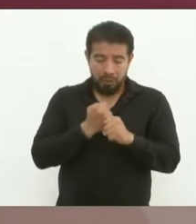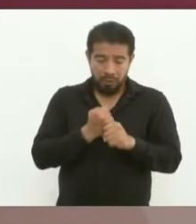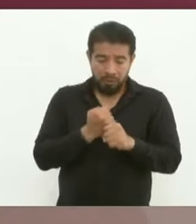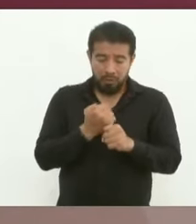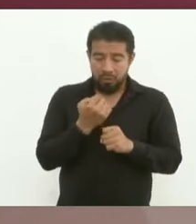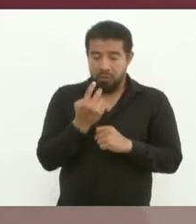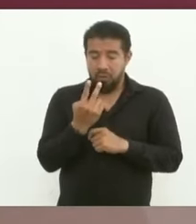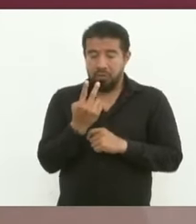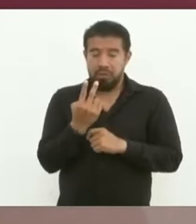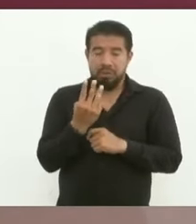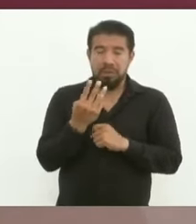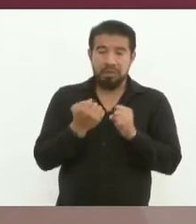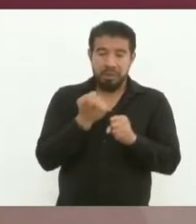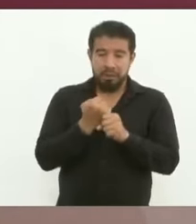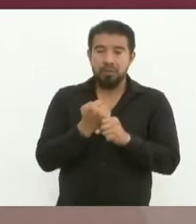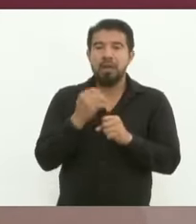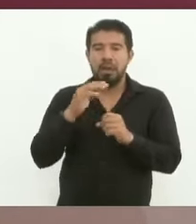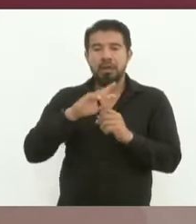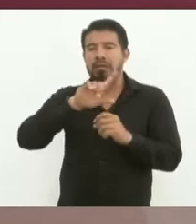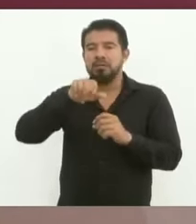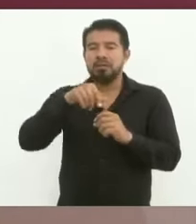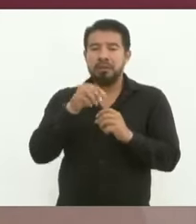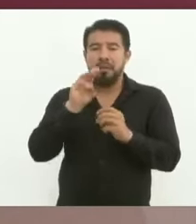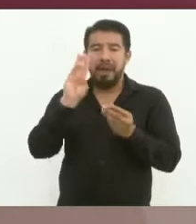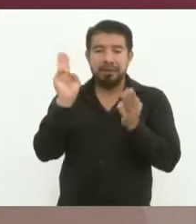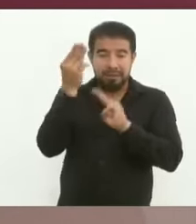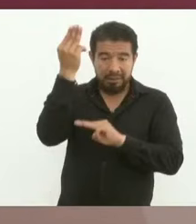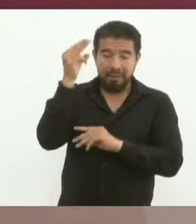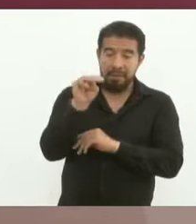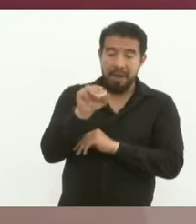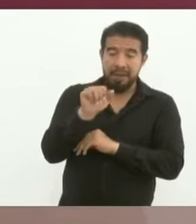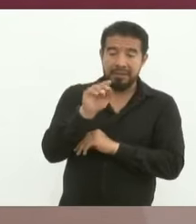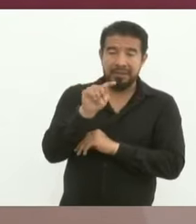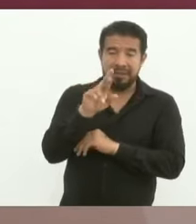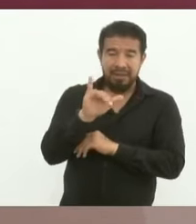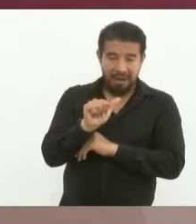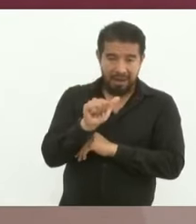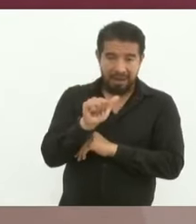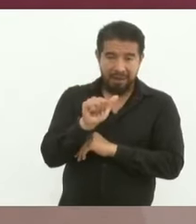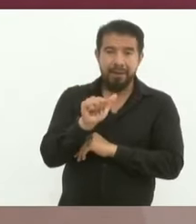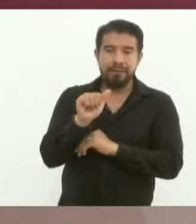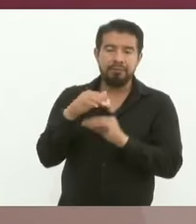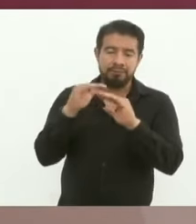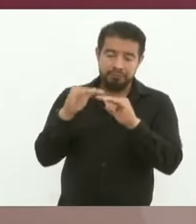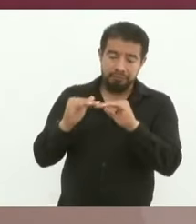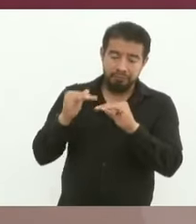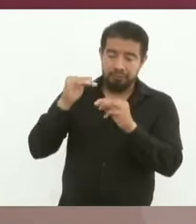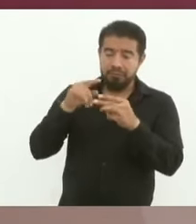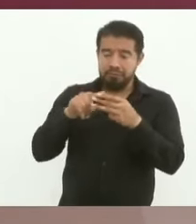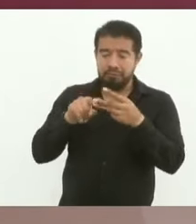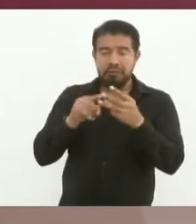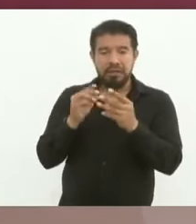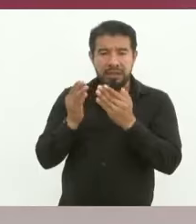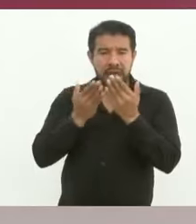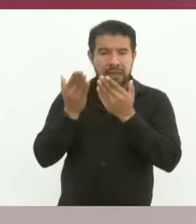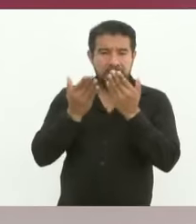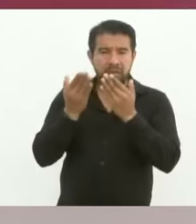maestría, así, y luego se estudian 2-3 años más y ya es doctorado.